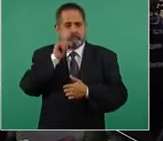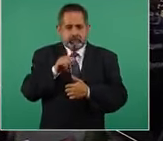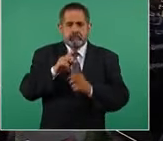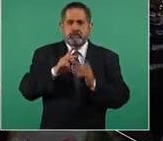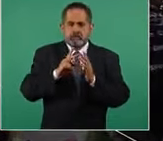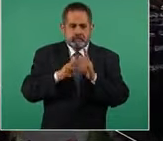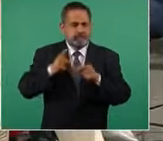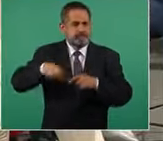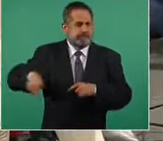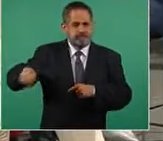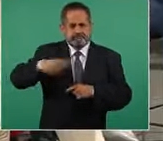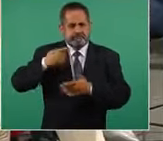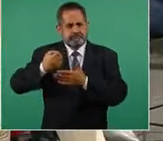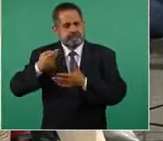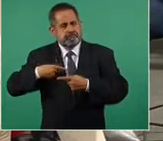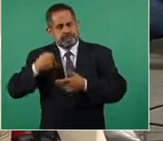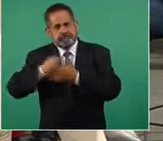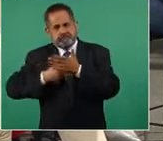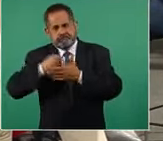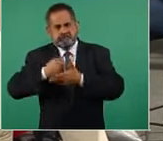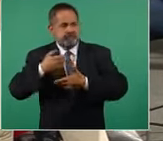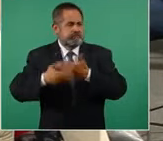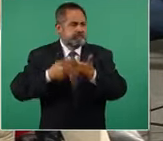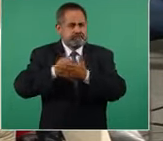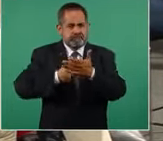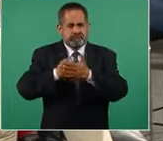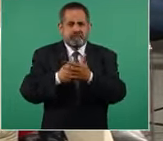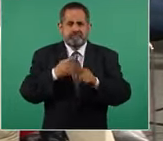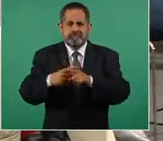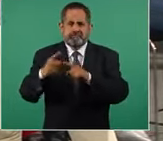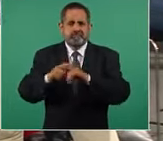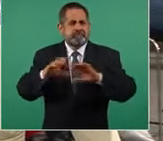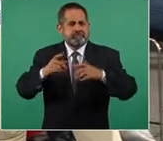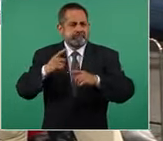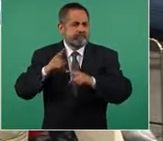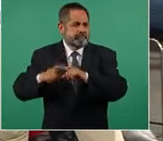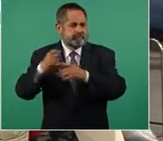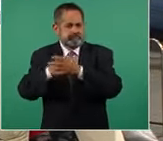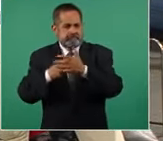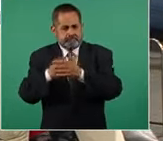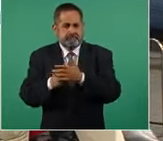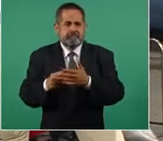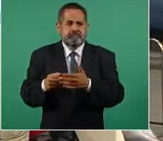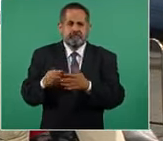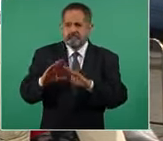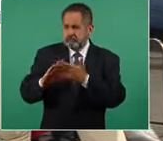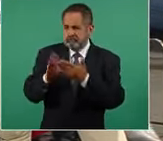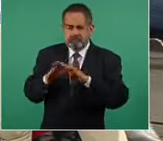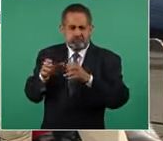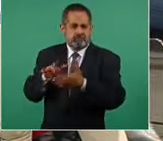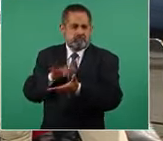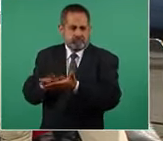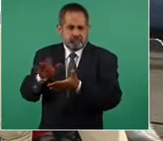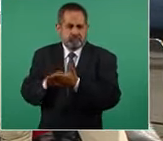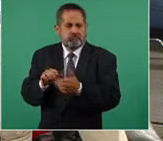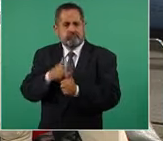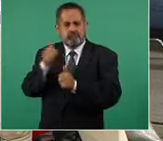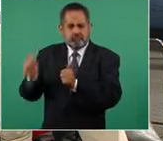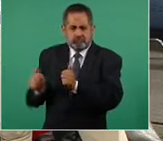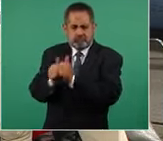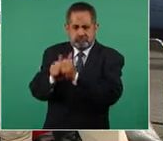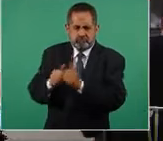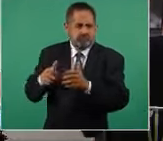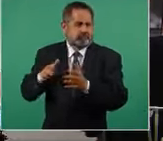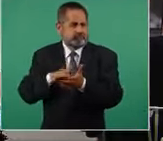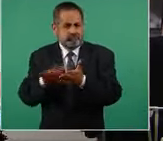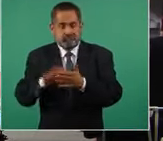movilizar, están ahorita bajando mucha gente de todas las comunidades, están apoyando las otras secciones mineras